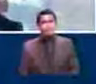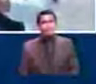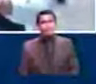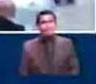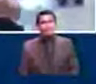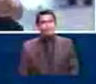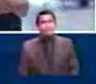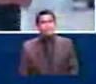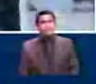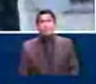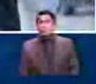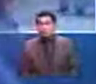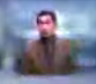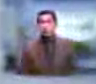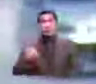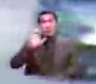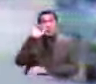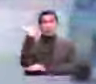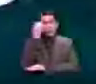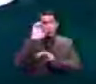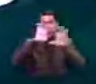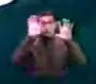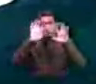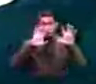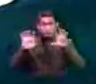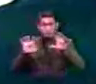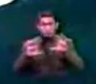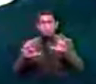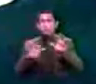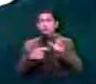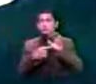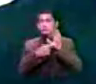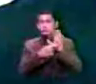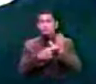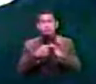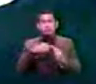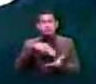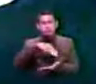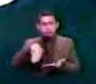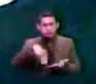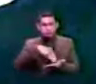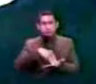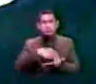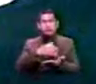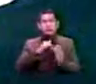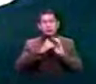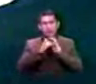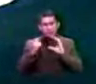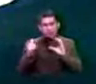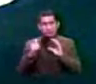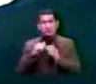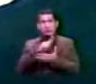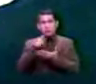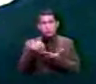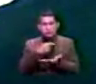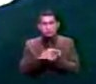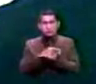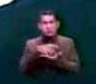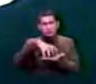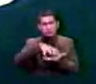El estado de excepción busca fortalecer la seguridad en las provincias de Manabí, Santa Elena, Guayas,